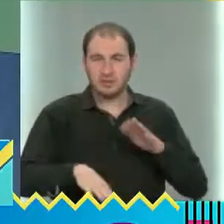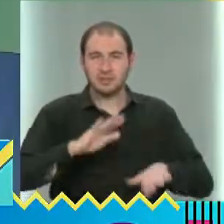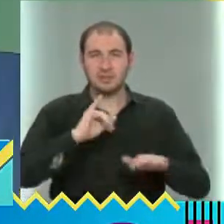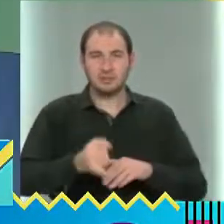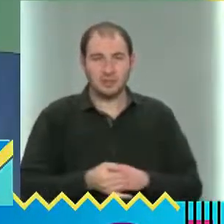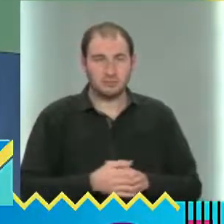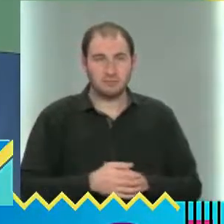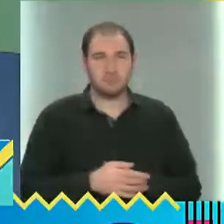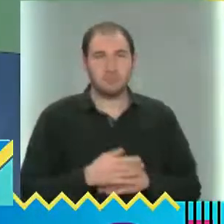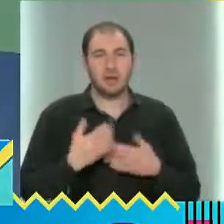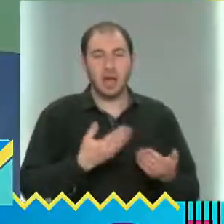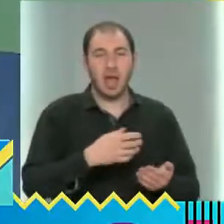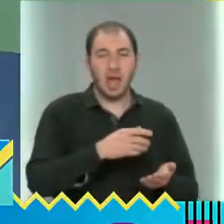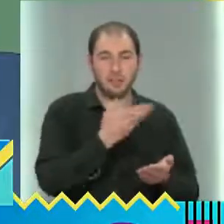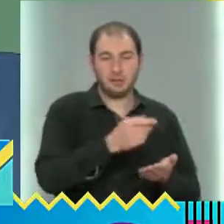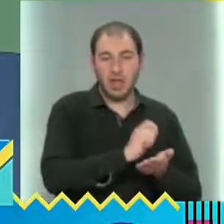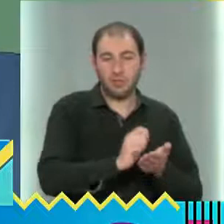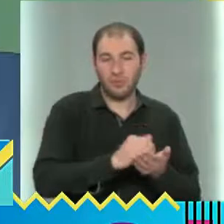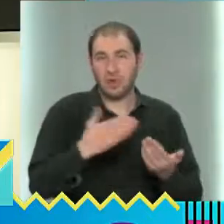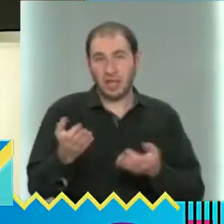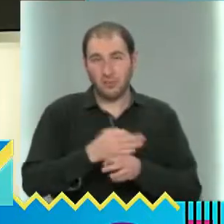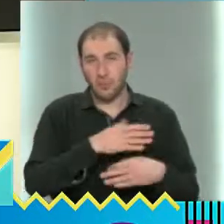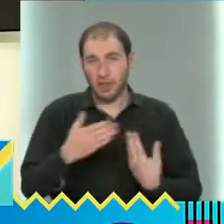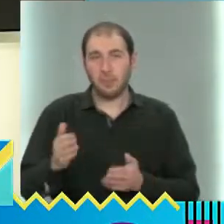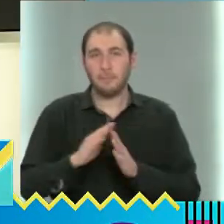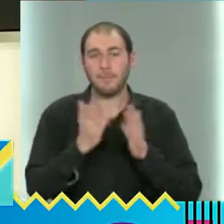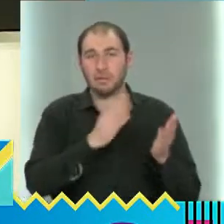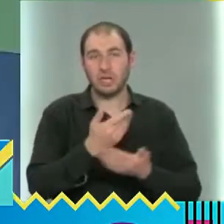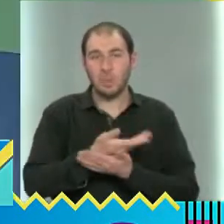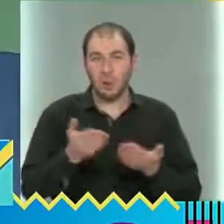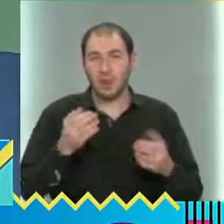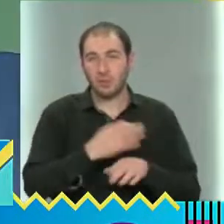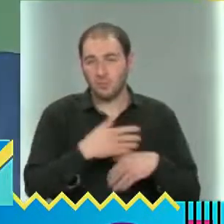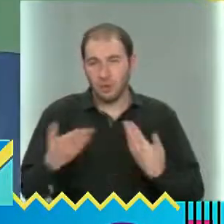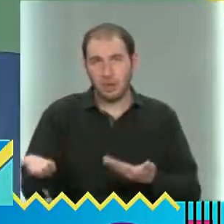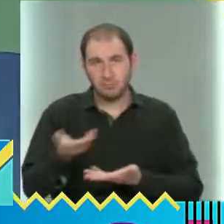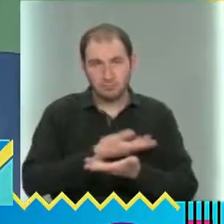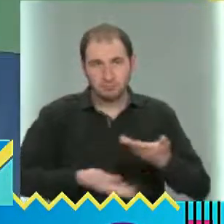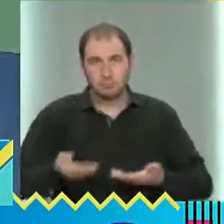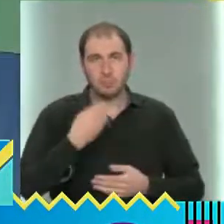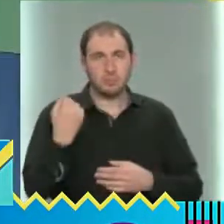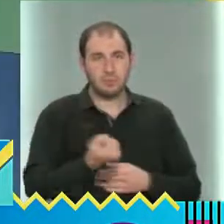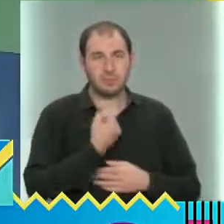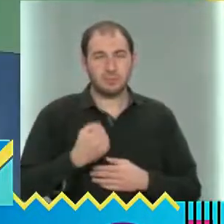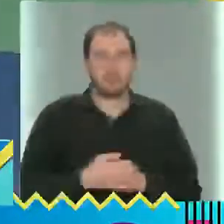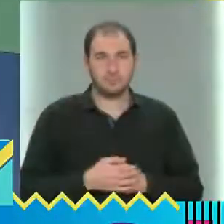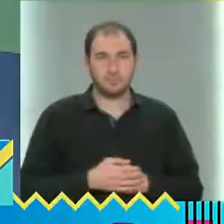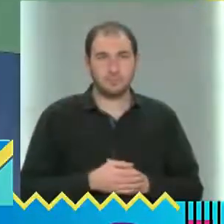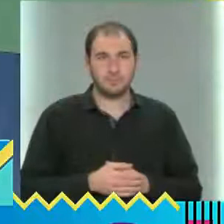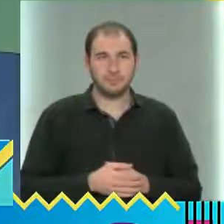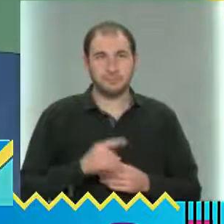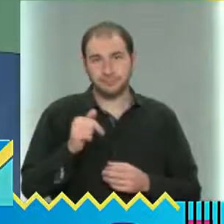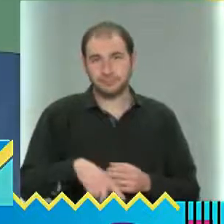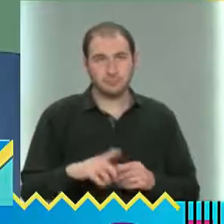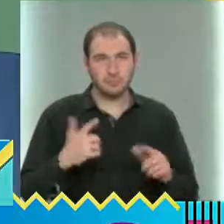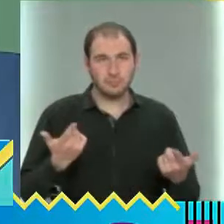eso acercaba autores a las escuelas, bibliotecas populares a las escuelas, generaba una triangulación importante y eso no se ha